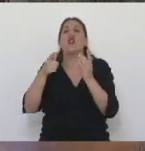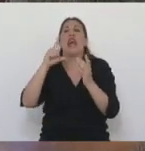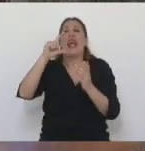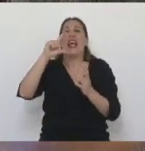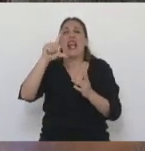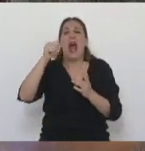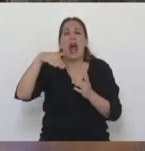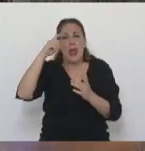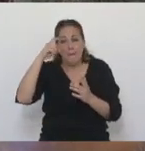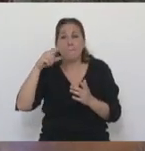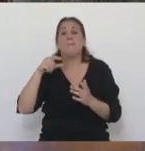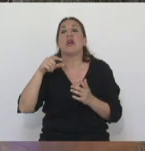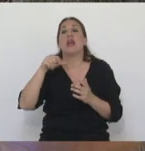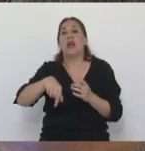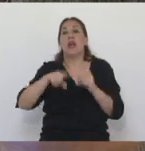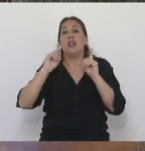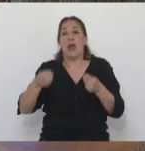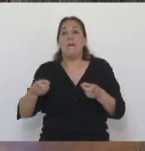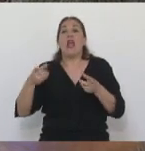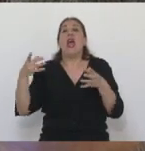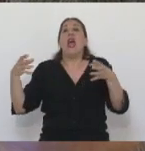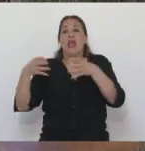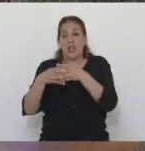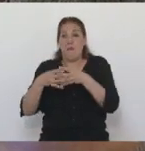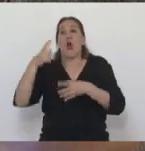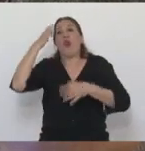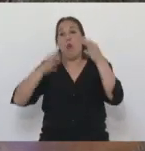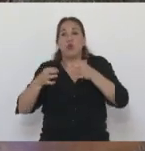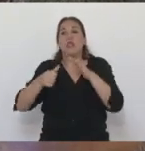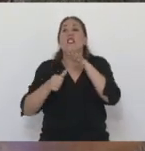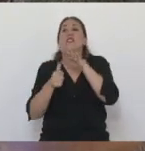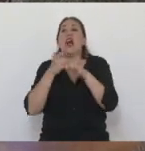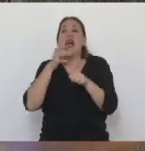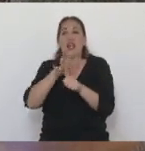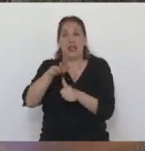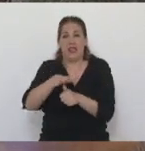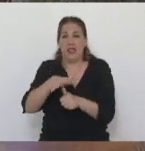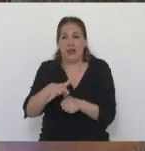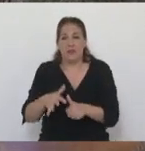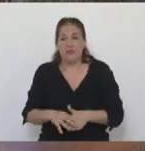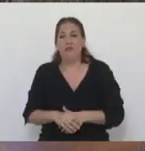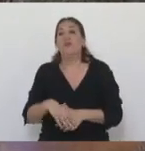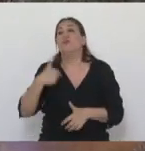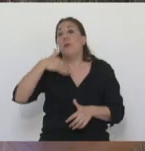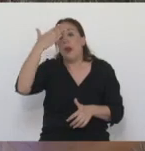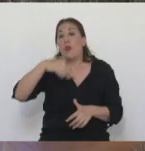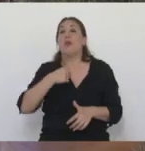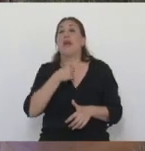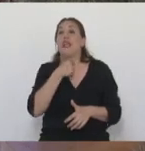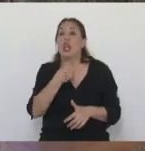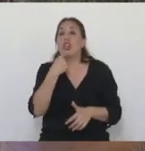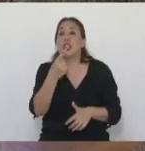Equipo Latinoamericano de Justicia y Género, ELA. Para finalizar, quiero decir que una vez más